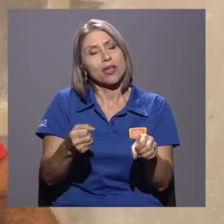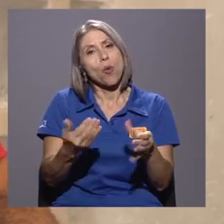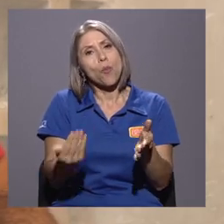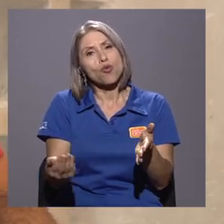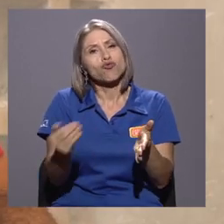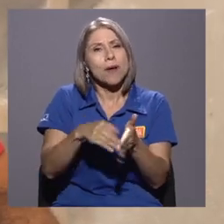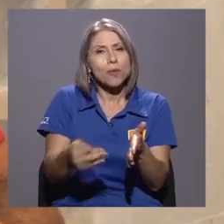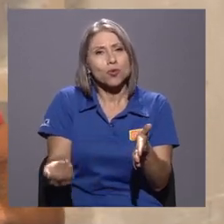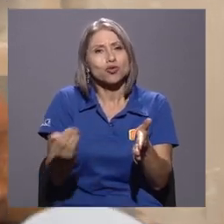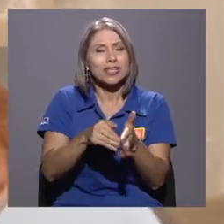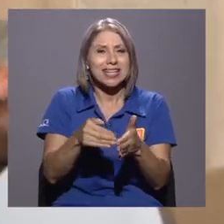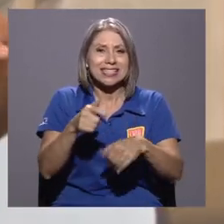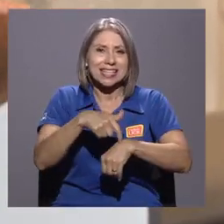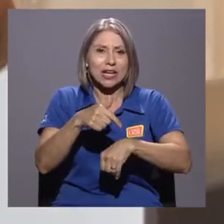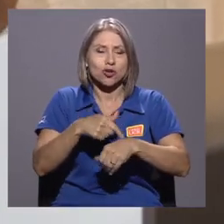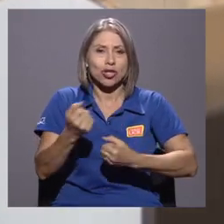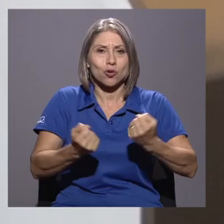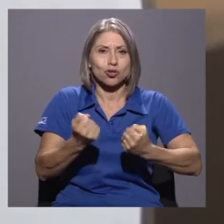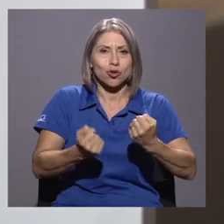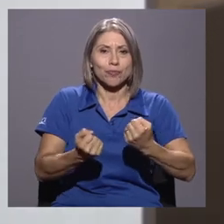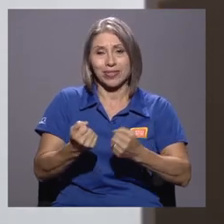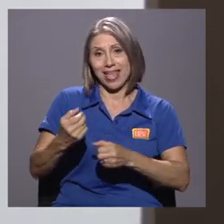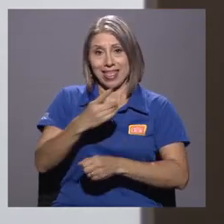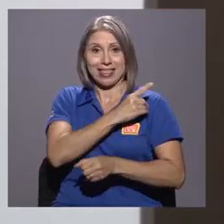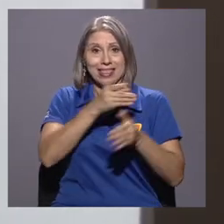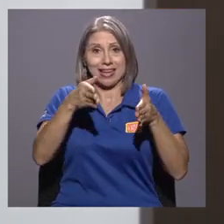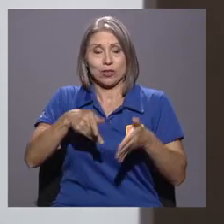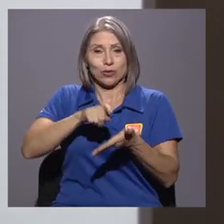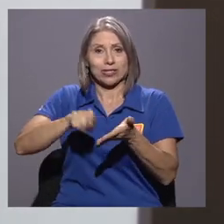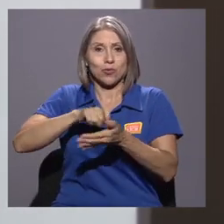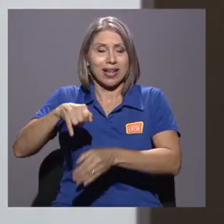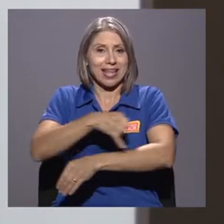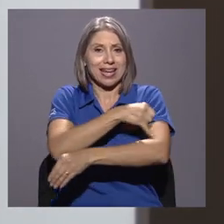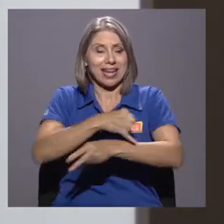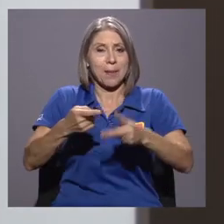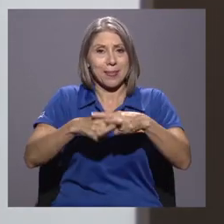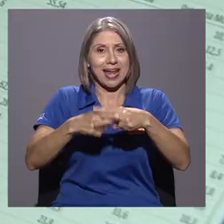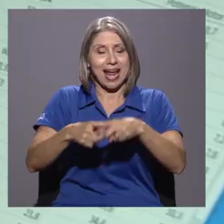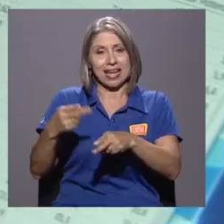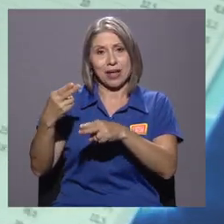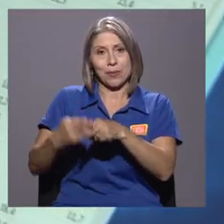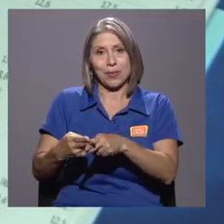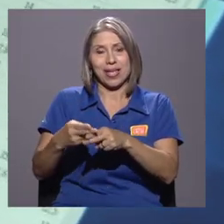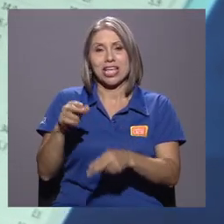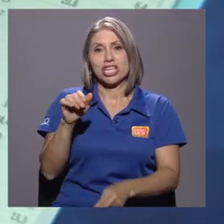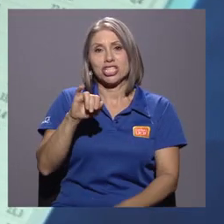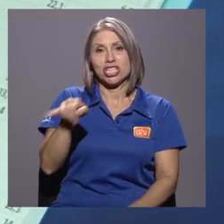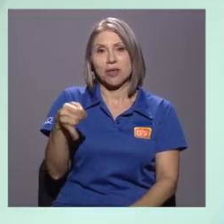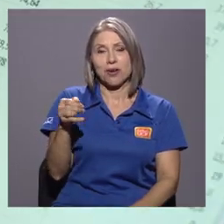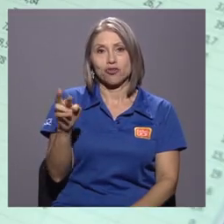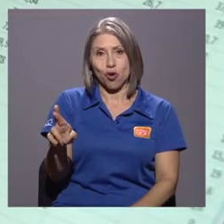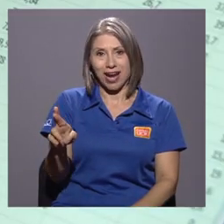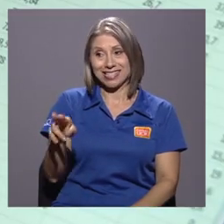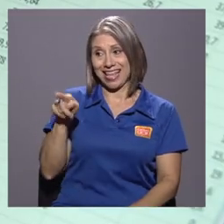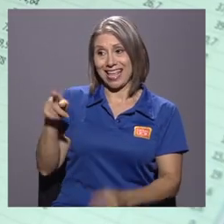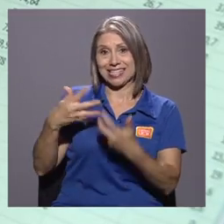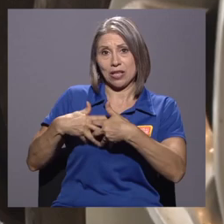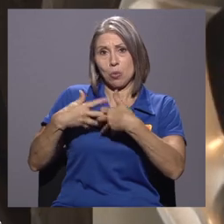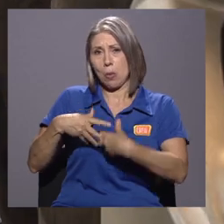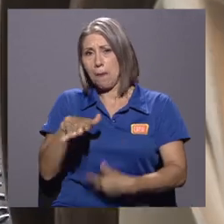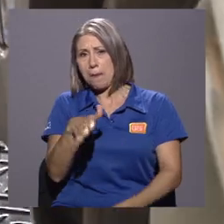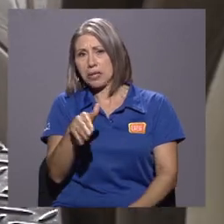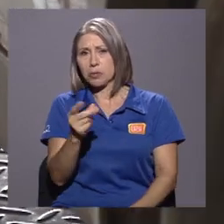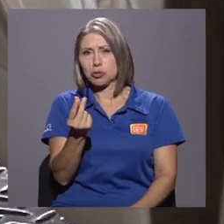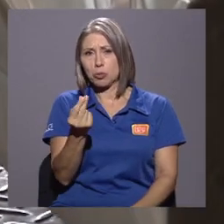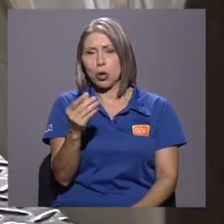conducción. De acuerdo con Jimmy Rojas, director de la Escuela de Ingeniería Mecánica, el dinamómetro de chasis costó alrededor